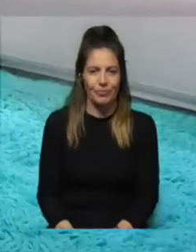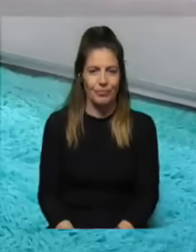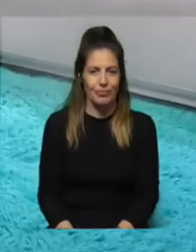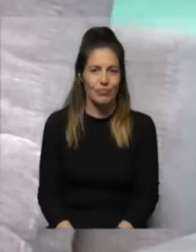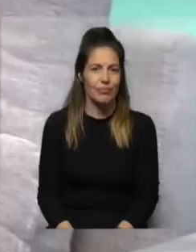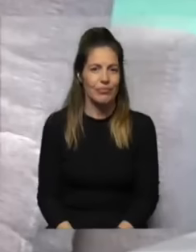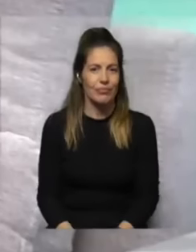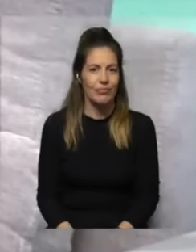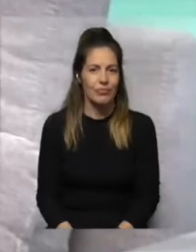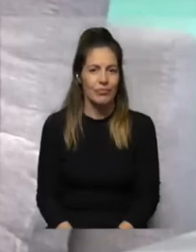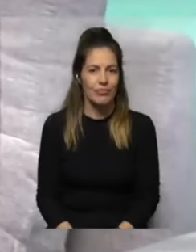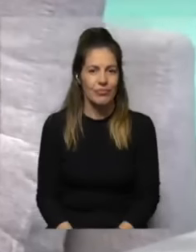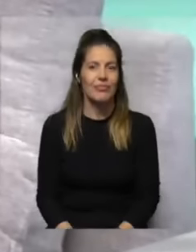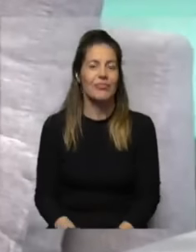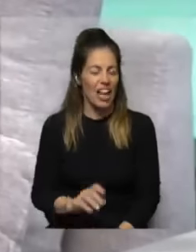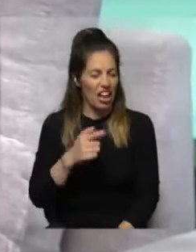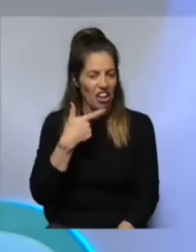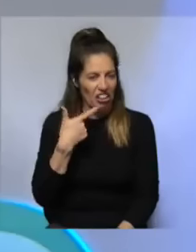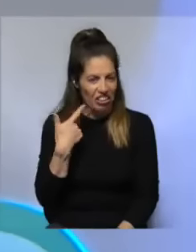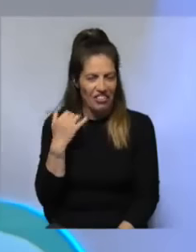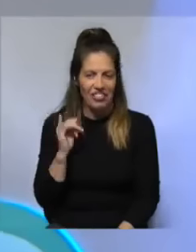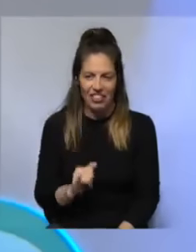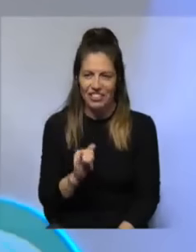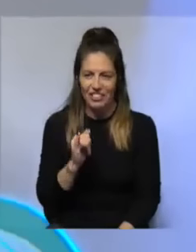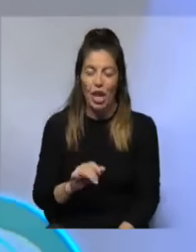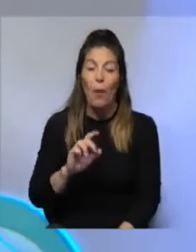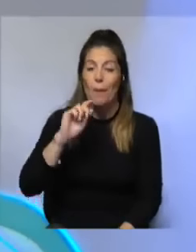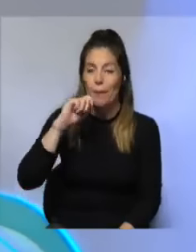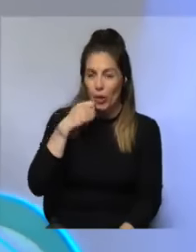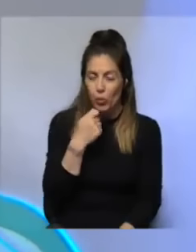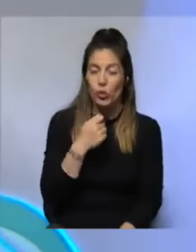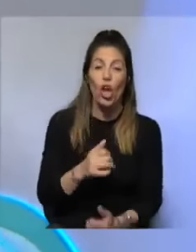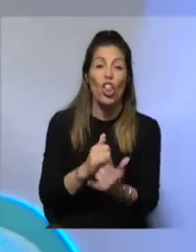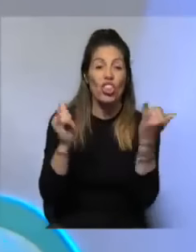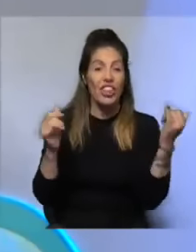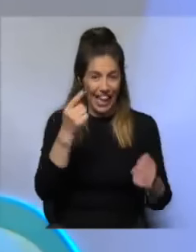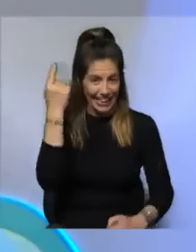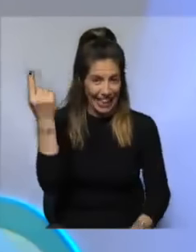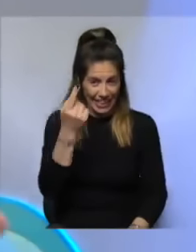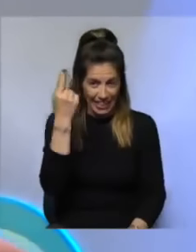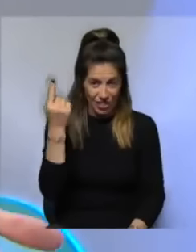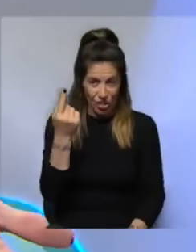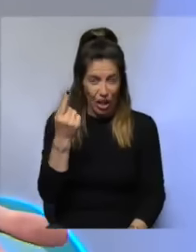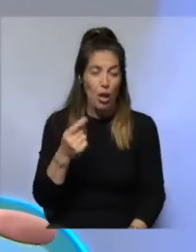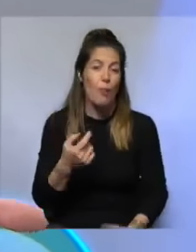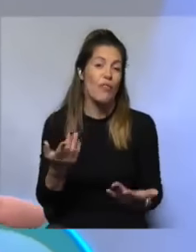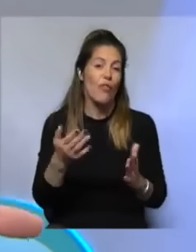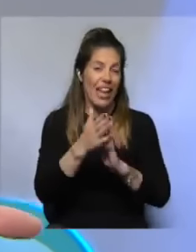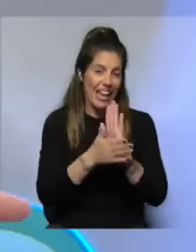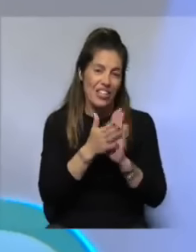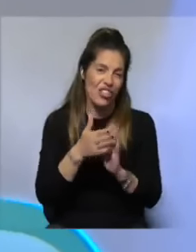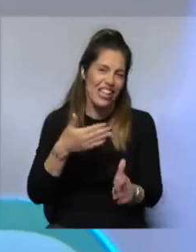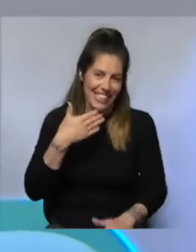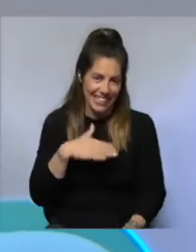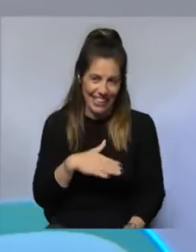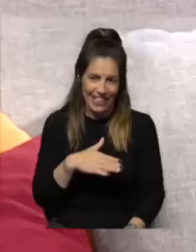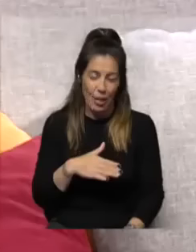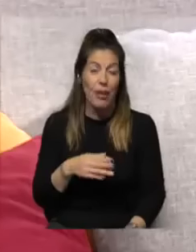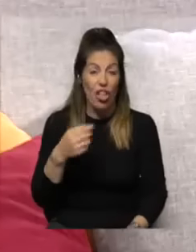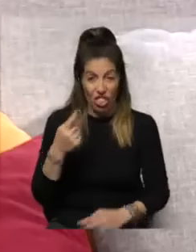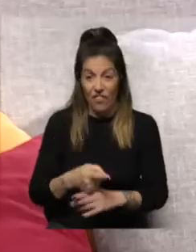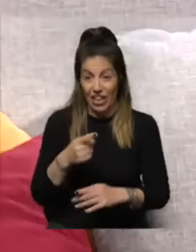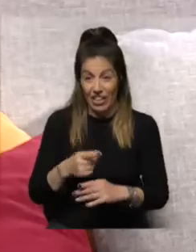noble el dulce de leche. Sí, qué rica. Pero me gustó que fuera día internacional y que no fuera... Porque si fuera nacional se entiende. Pero debería ser día